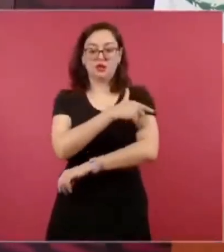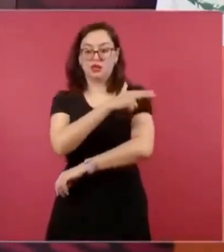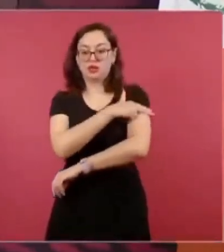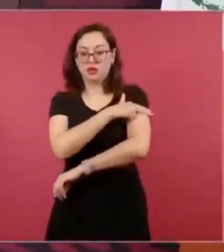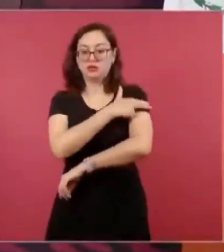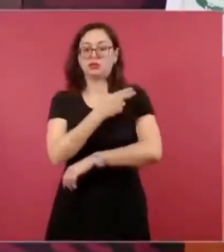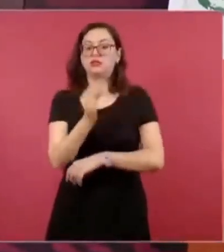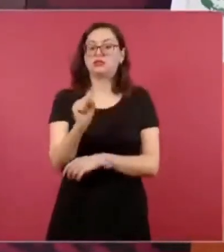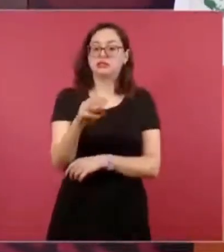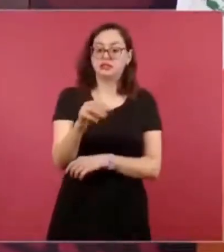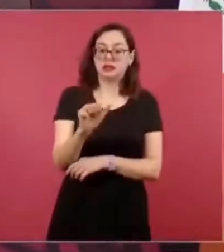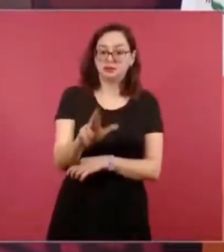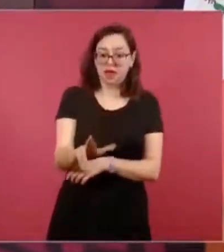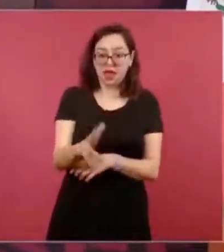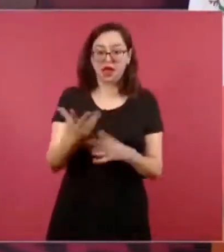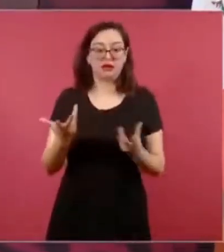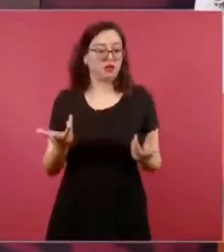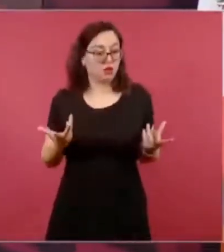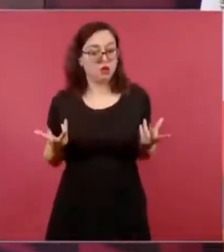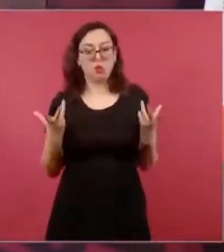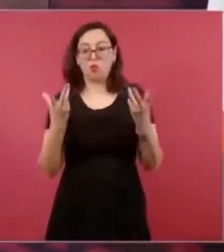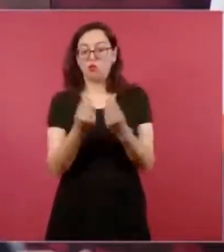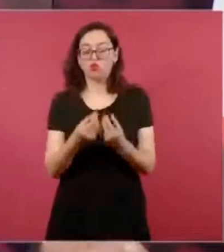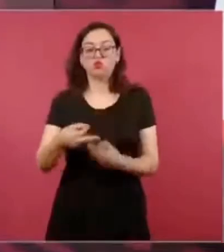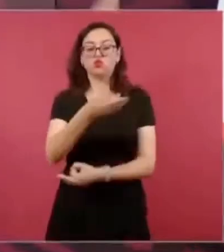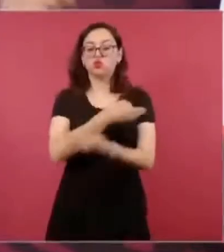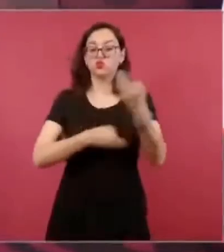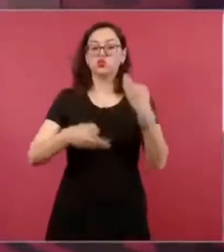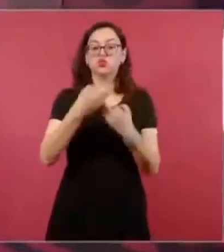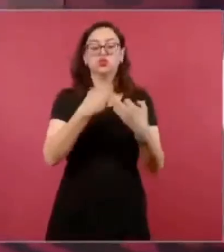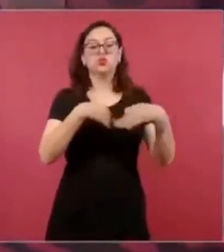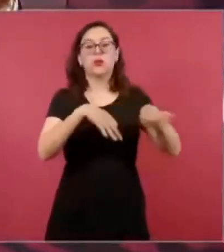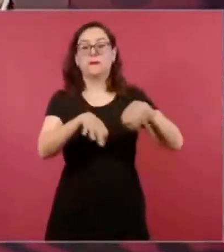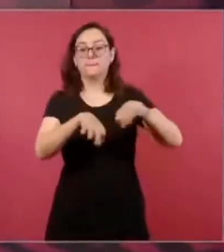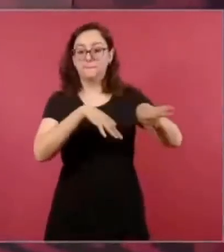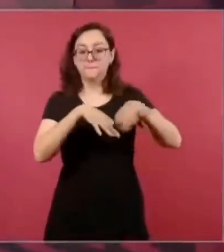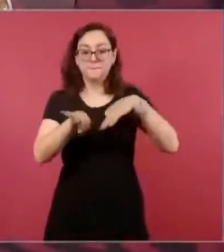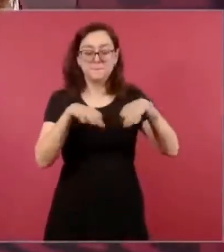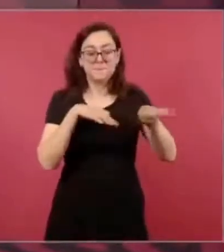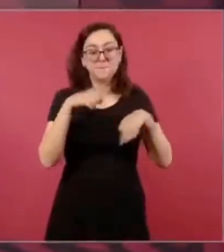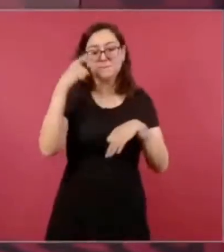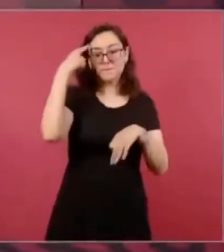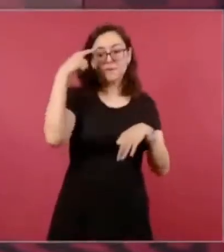el comandante de la Guardia Nacional, todos juntos.